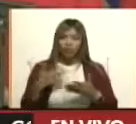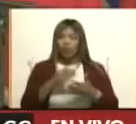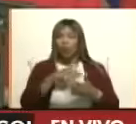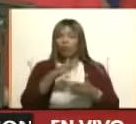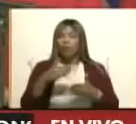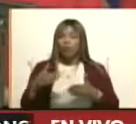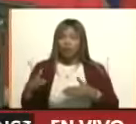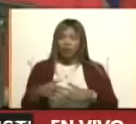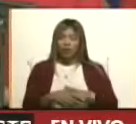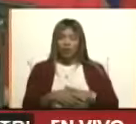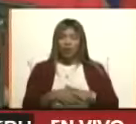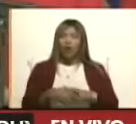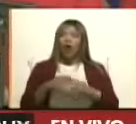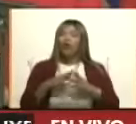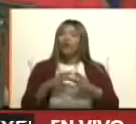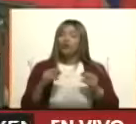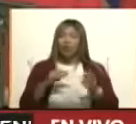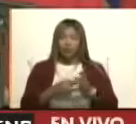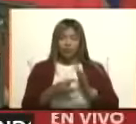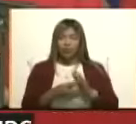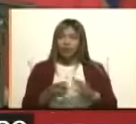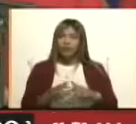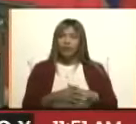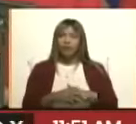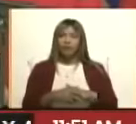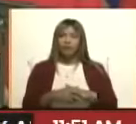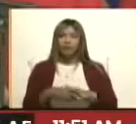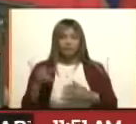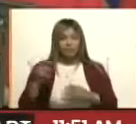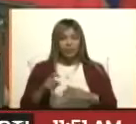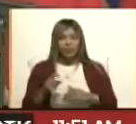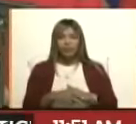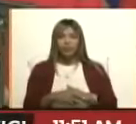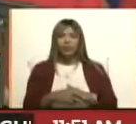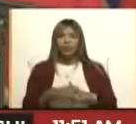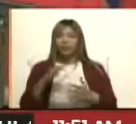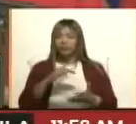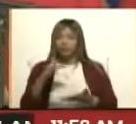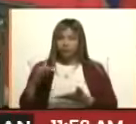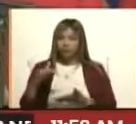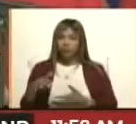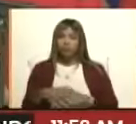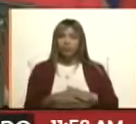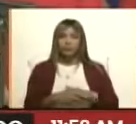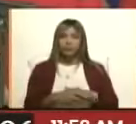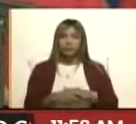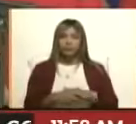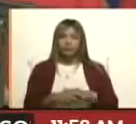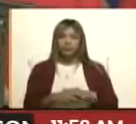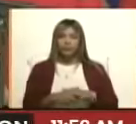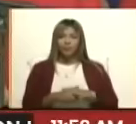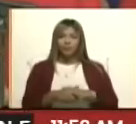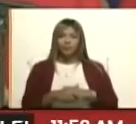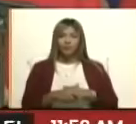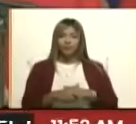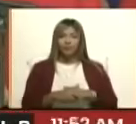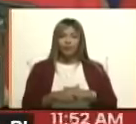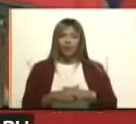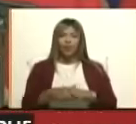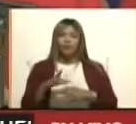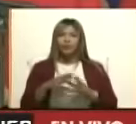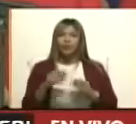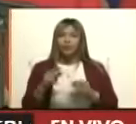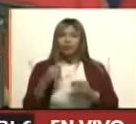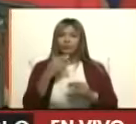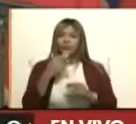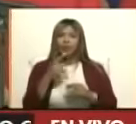montañas todo lo que es, lo que se necesita, los cotillones y todos los materiales que se necesitan para que estén a punto